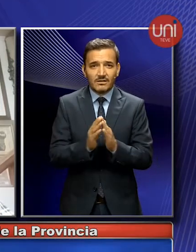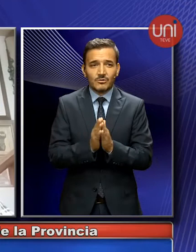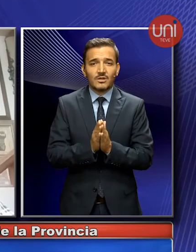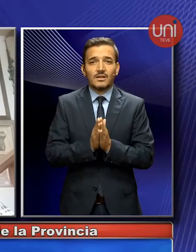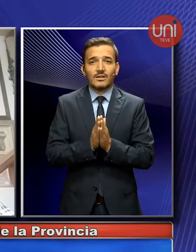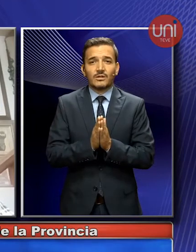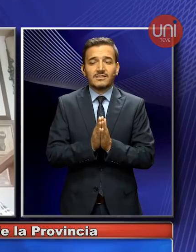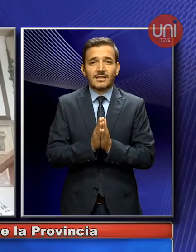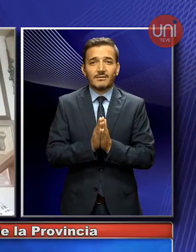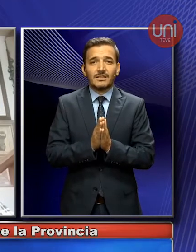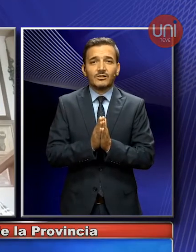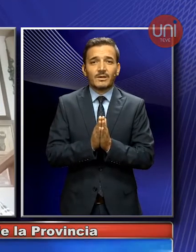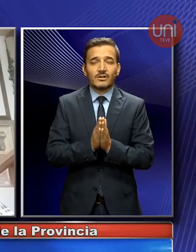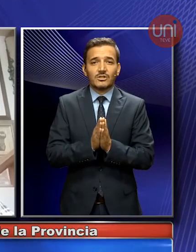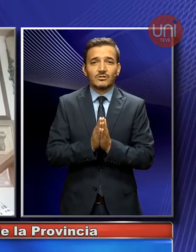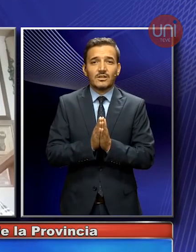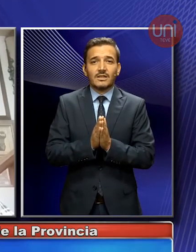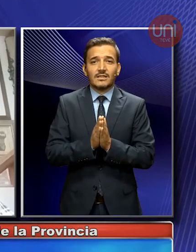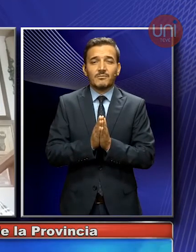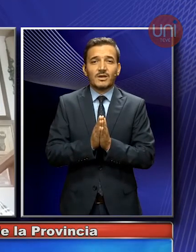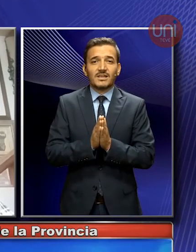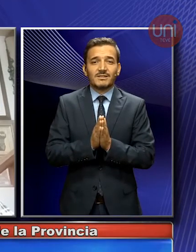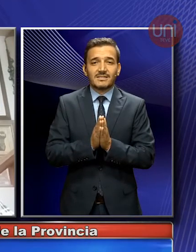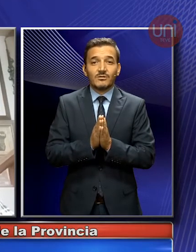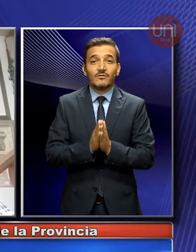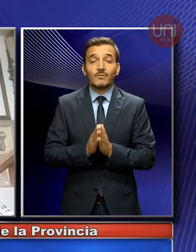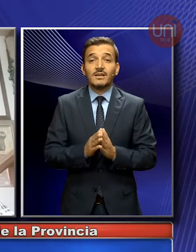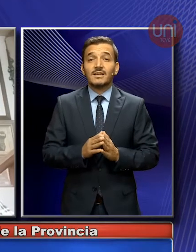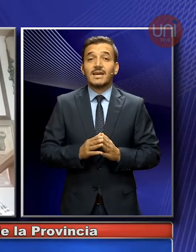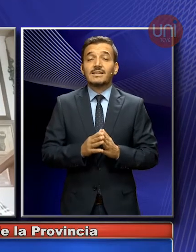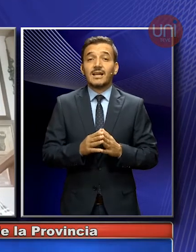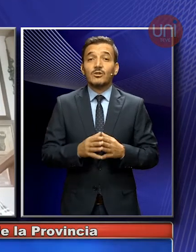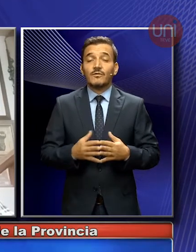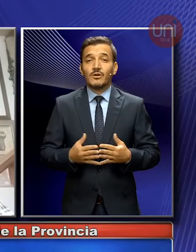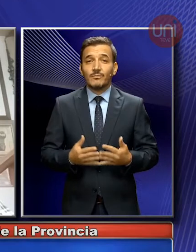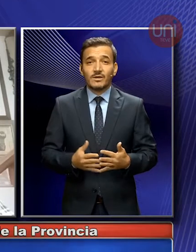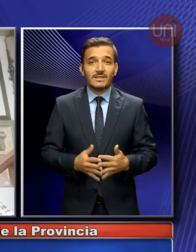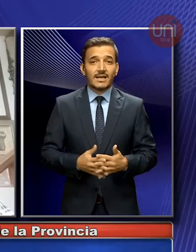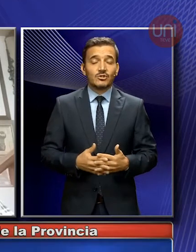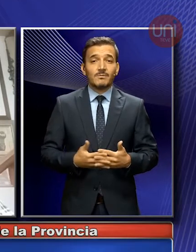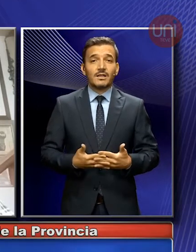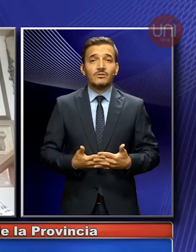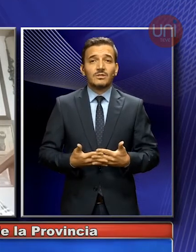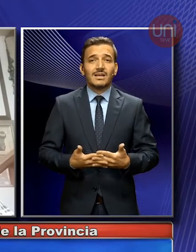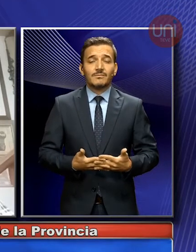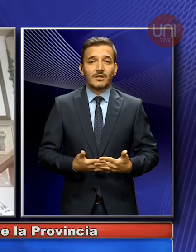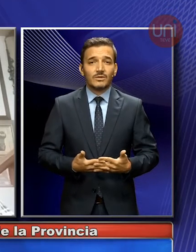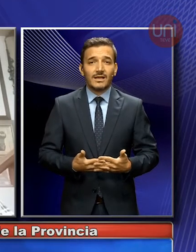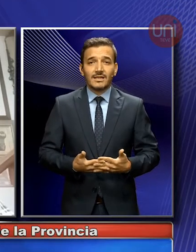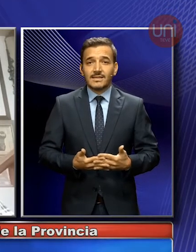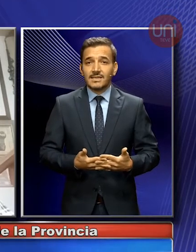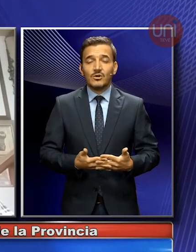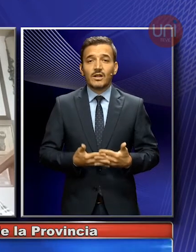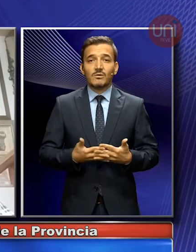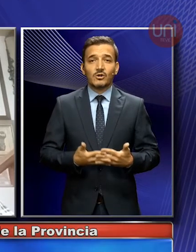sabemos que ustedes están habilitando para que los chicos puedan ir más allá del uniforme, está lo de los fríos que pueden llegar. Yo me imagino un día de temperatura de